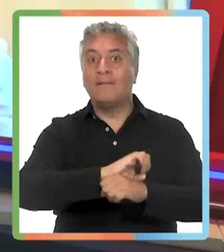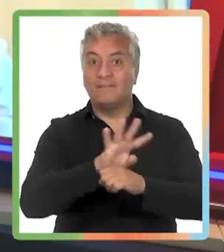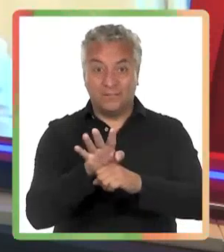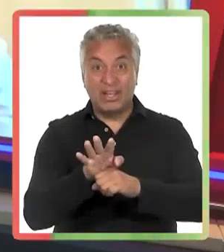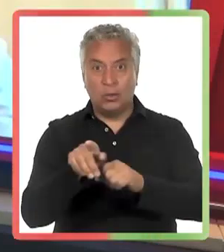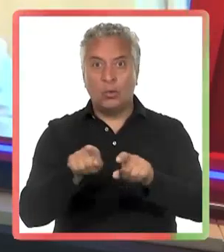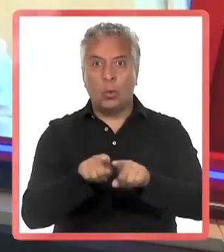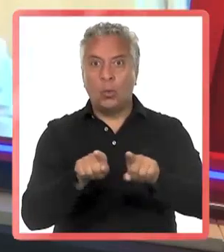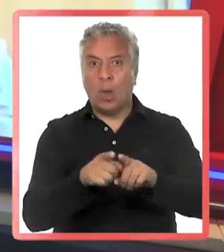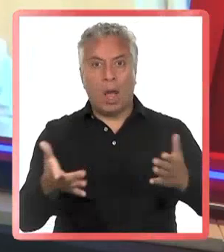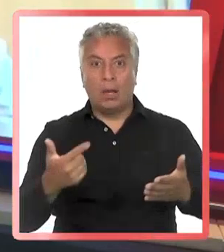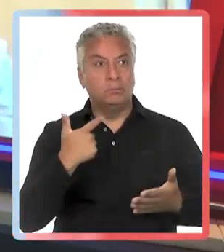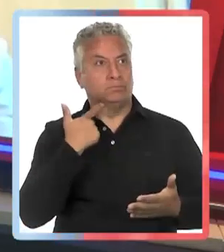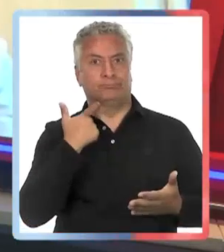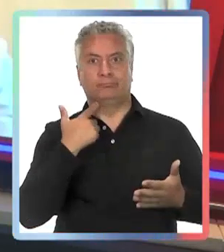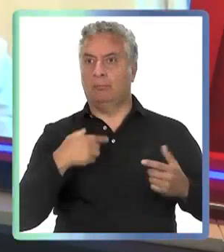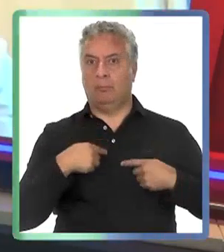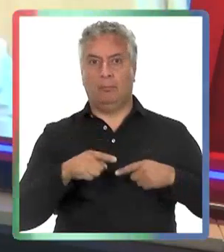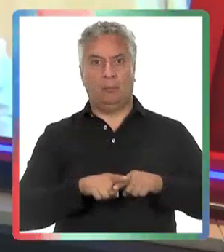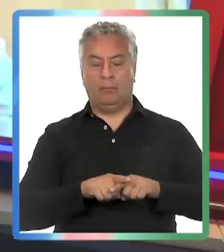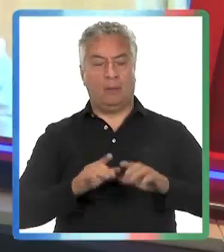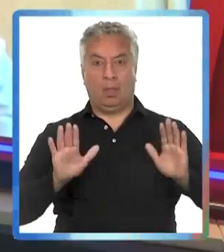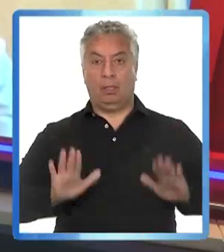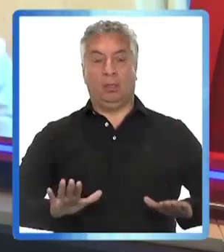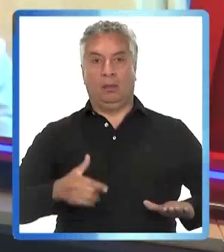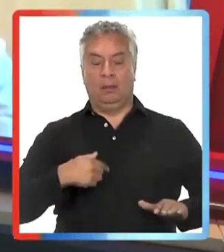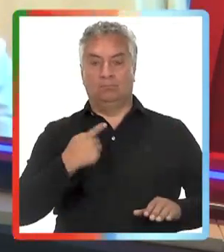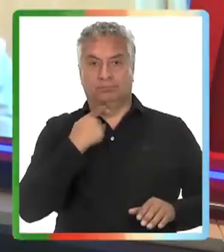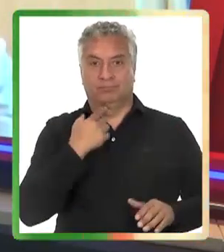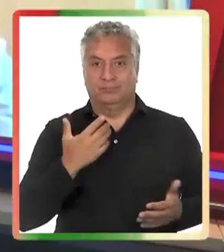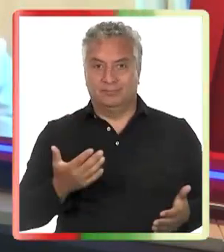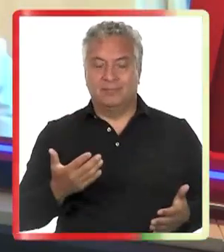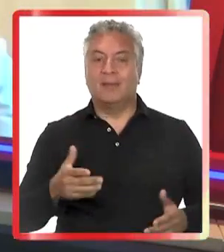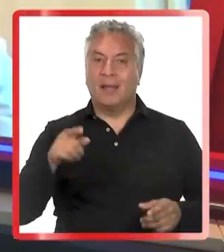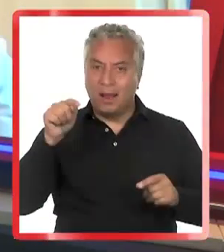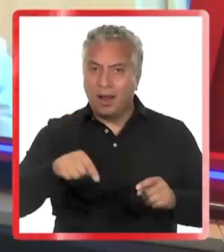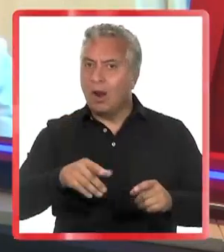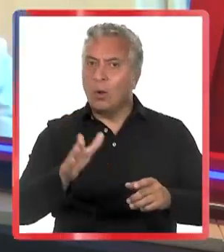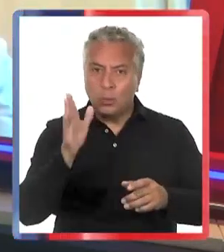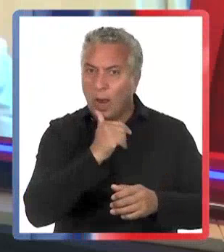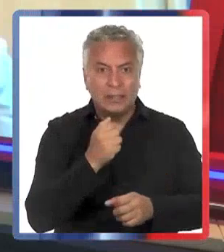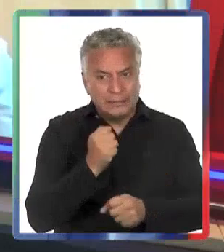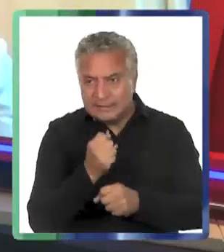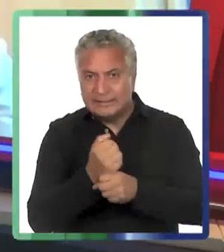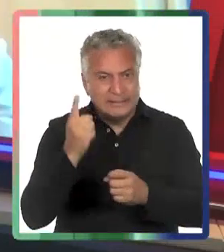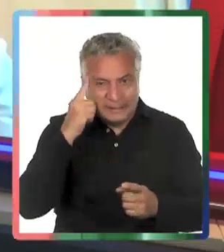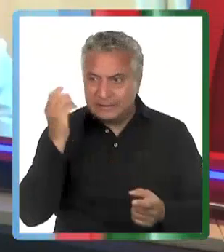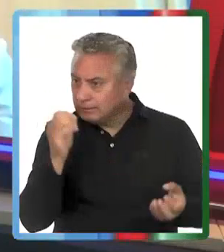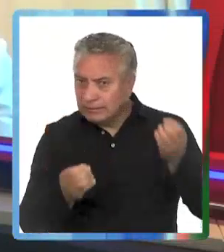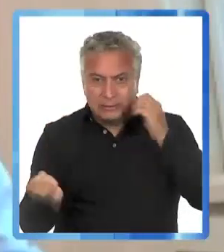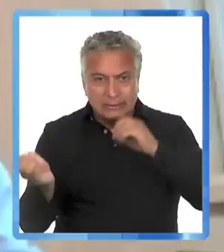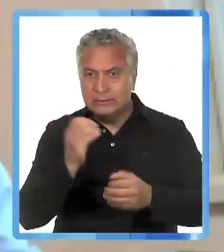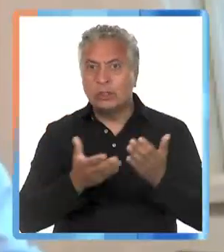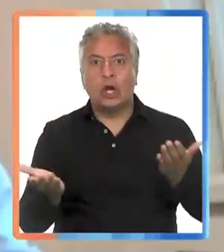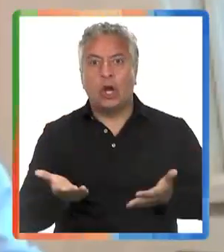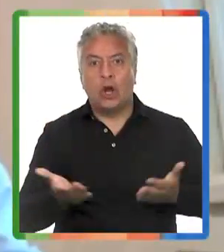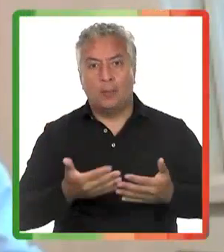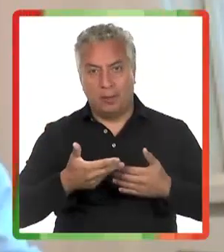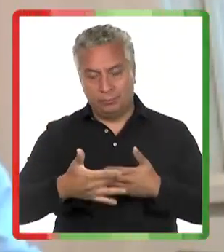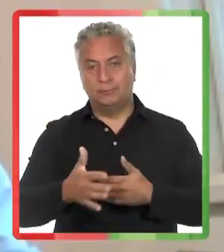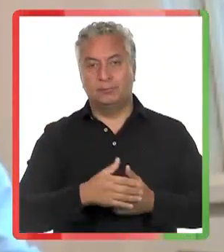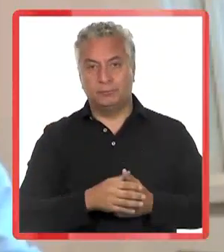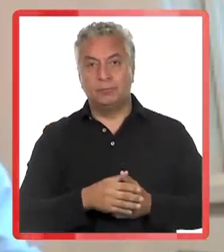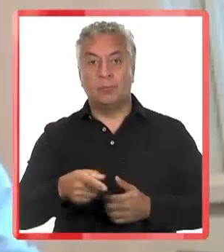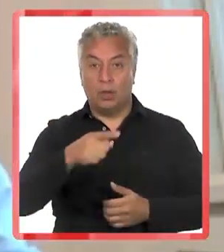que este virus nos tomó con las manos abajo, ¿verdad? Como desprevenidos, todavía sin la preparación suficiente y haciendo camino al andar. En